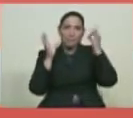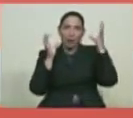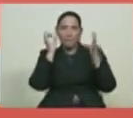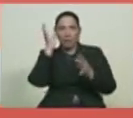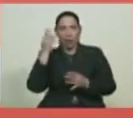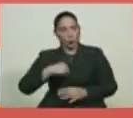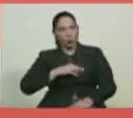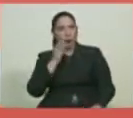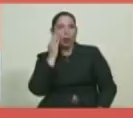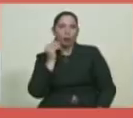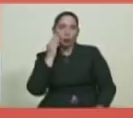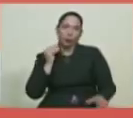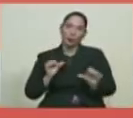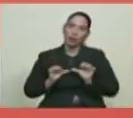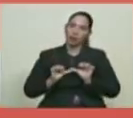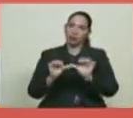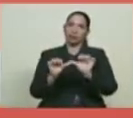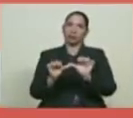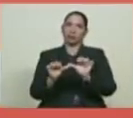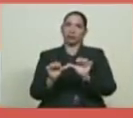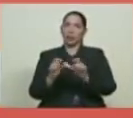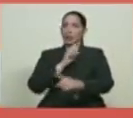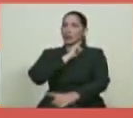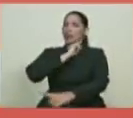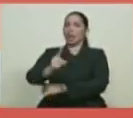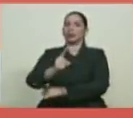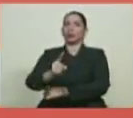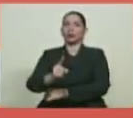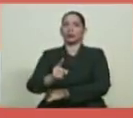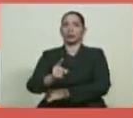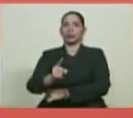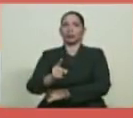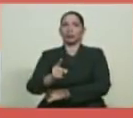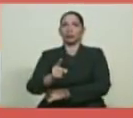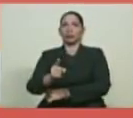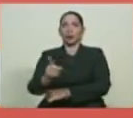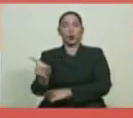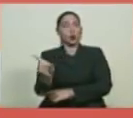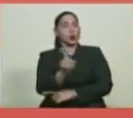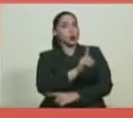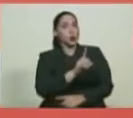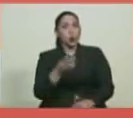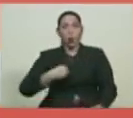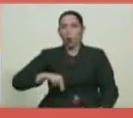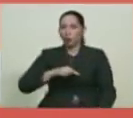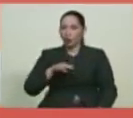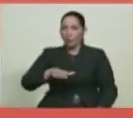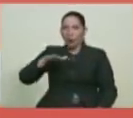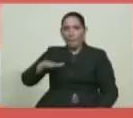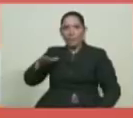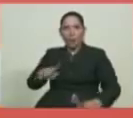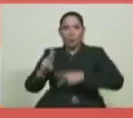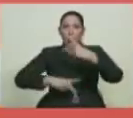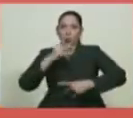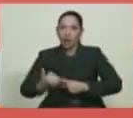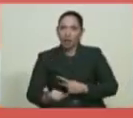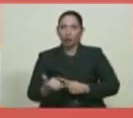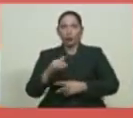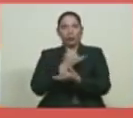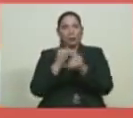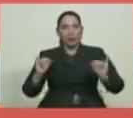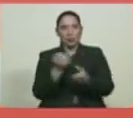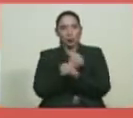acostumbrando a ese tipo de barbaridades y denunciándolas, porque no vamos a dar marcha atrás en nuestro proyecto de independencia, de